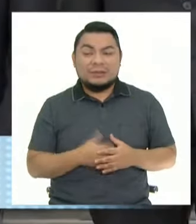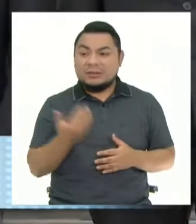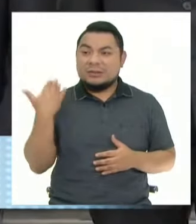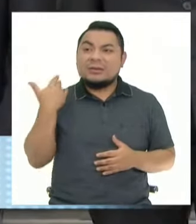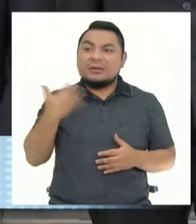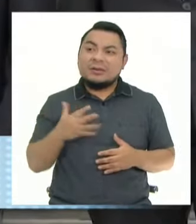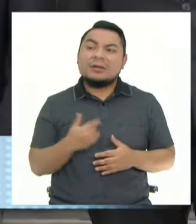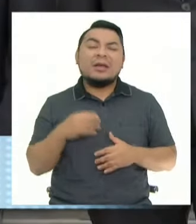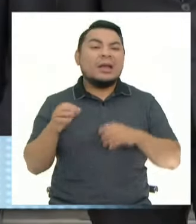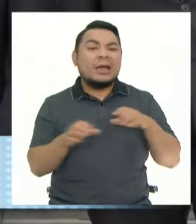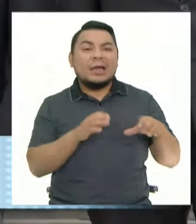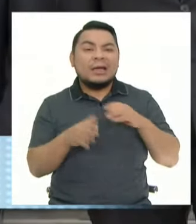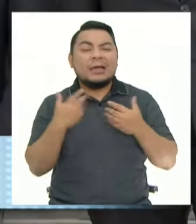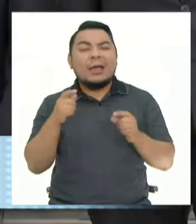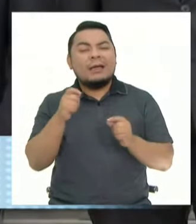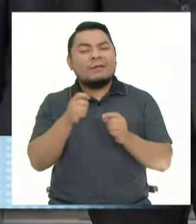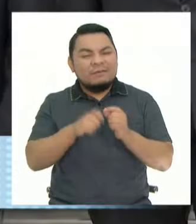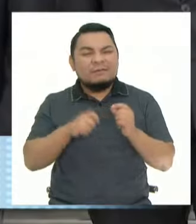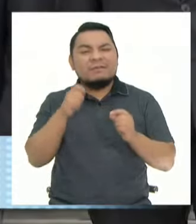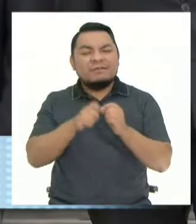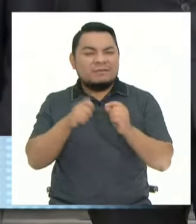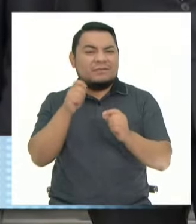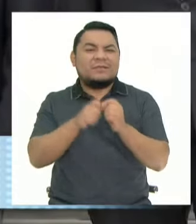viene realizando una persecución